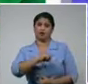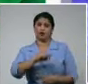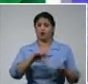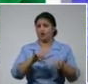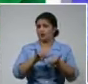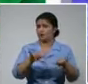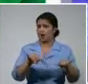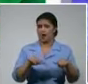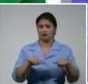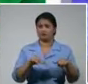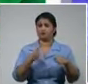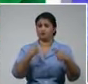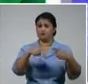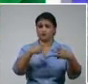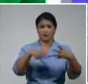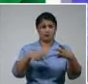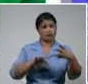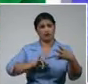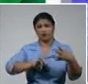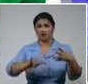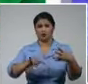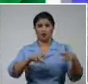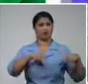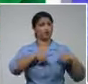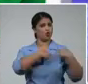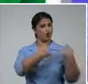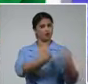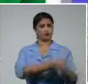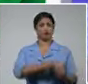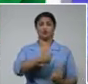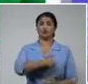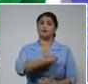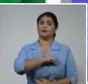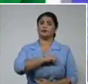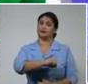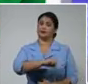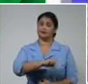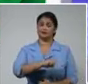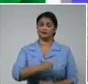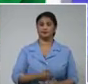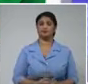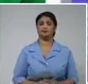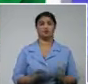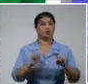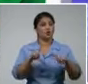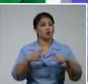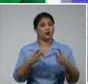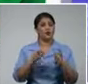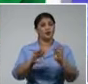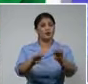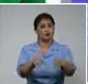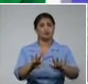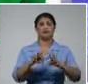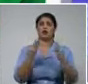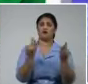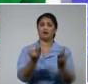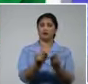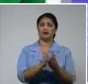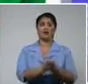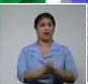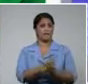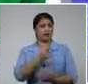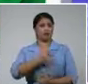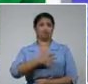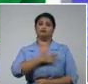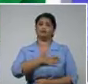su reanimación a pesar de todas las acciones que se realizaron. Reiteramos nuestras condolencias a familiares y amistades.